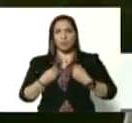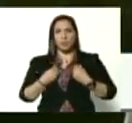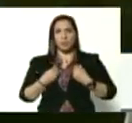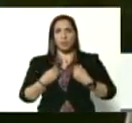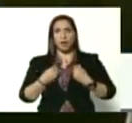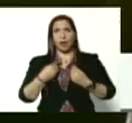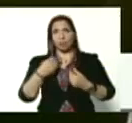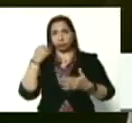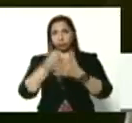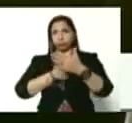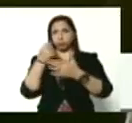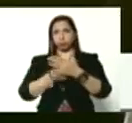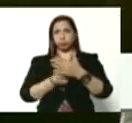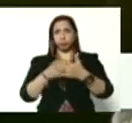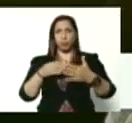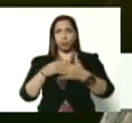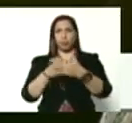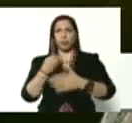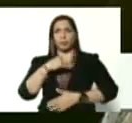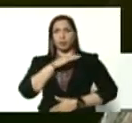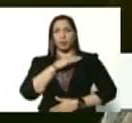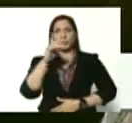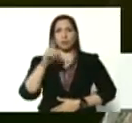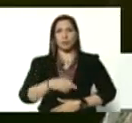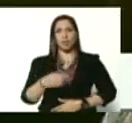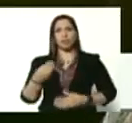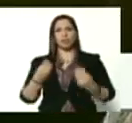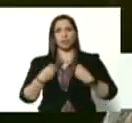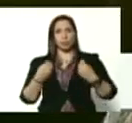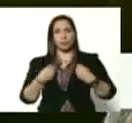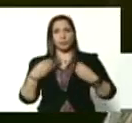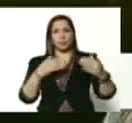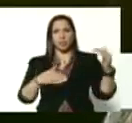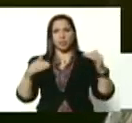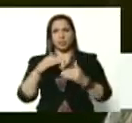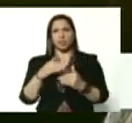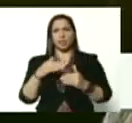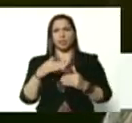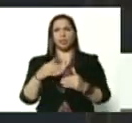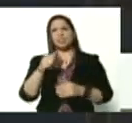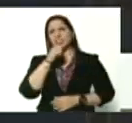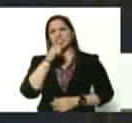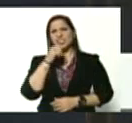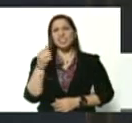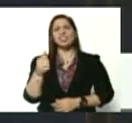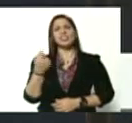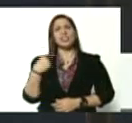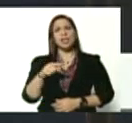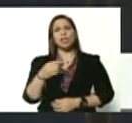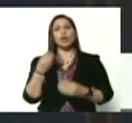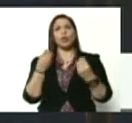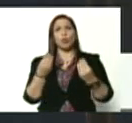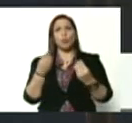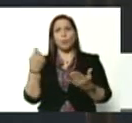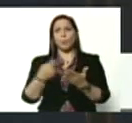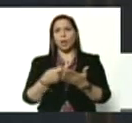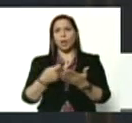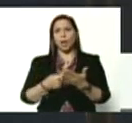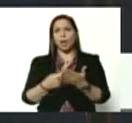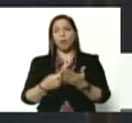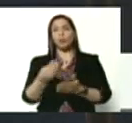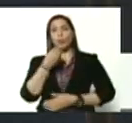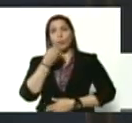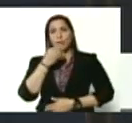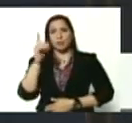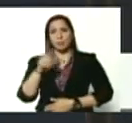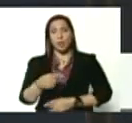la sobrevivencia del más acto y el más acto es siempre el que tiene con qué pagar y con qué comer y la otra cuestión